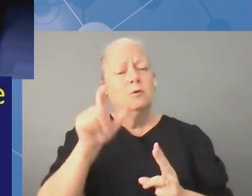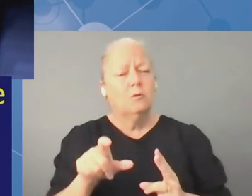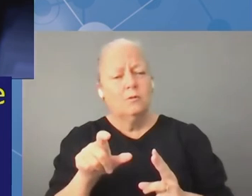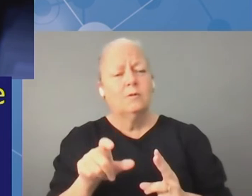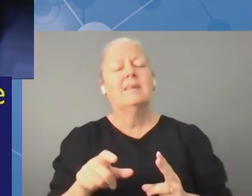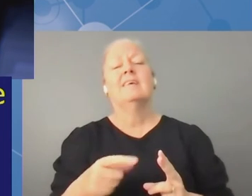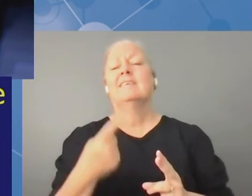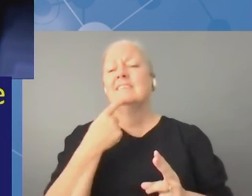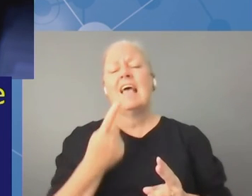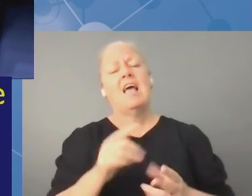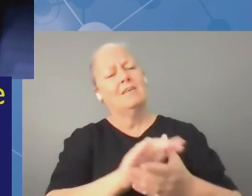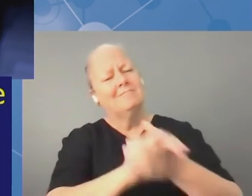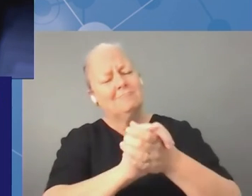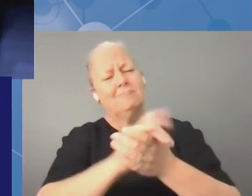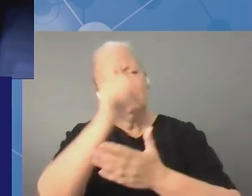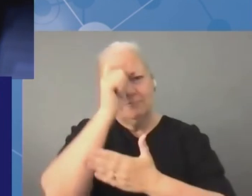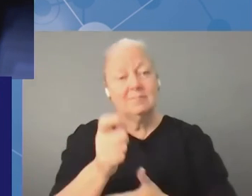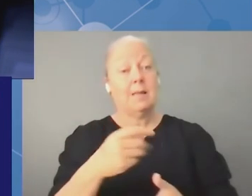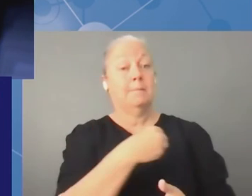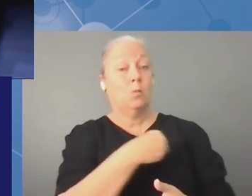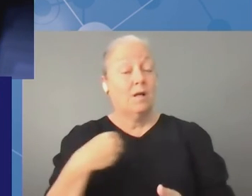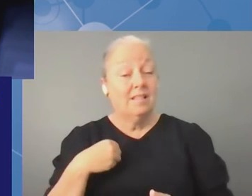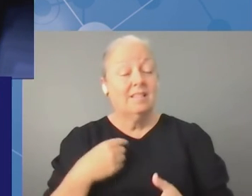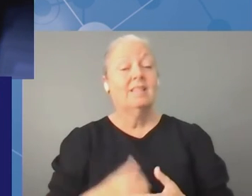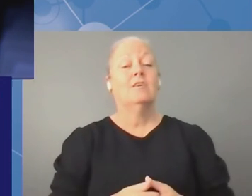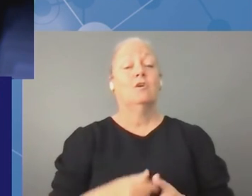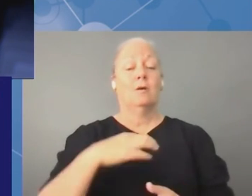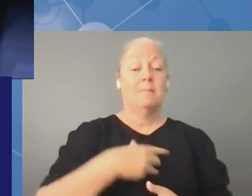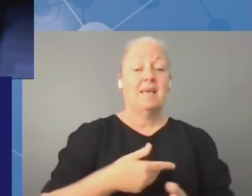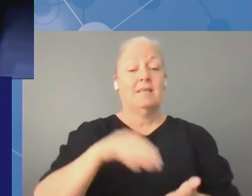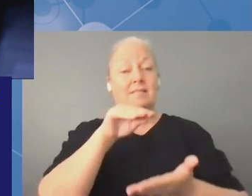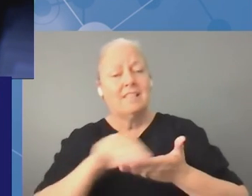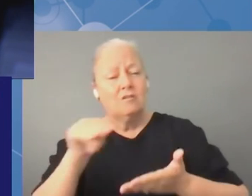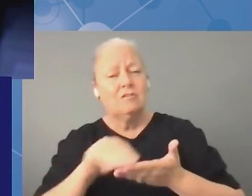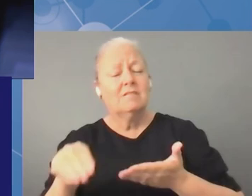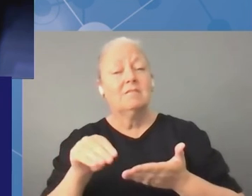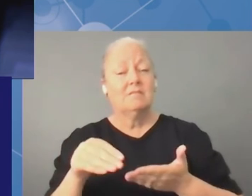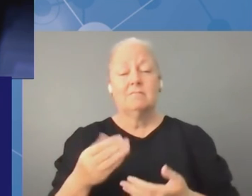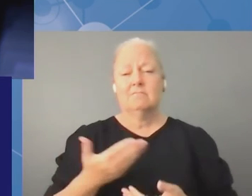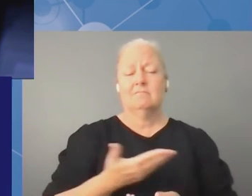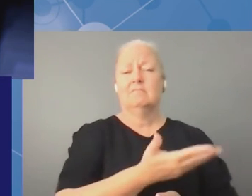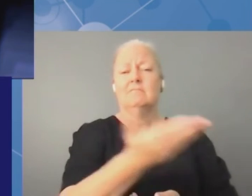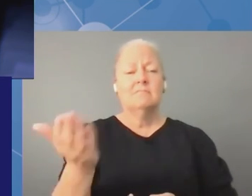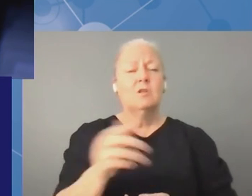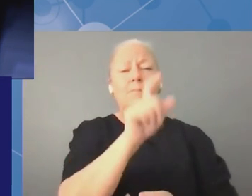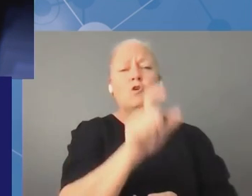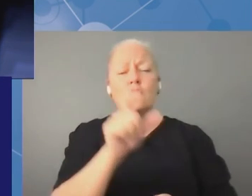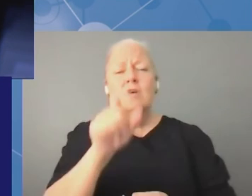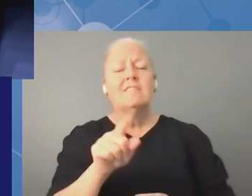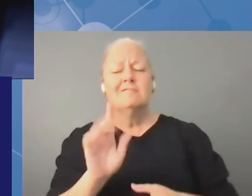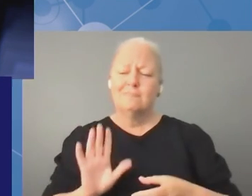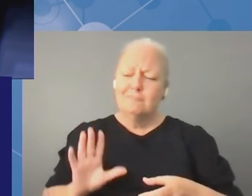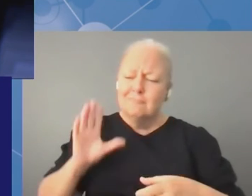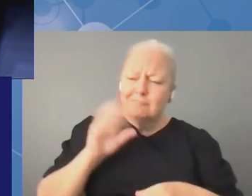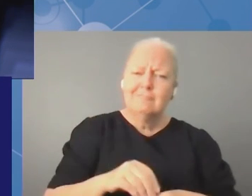Buenos días. Me gustaría referirme a lo que ya se ha dicho. Quiero expresar